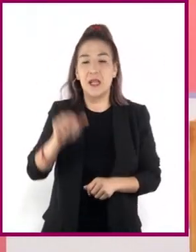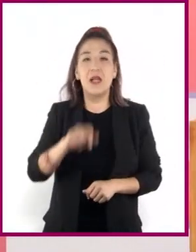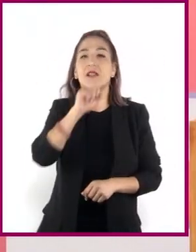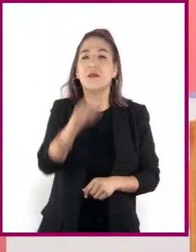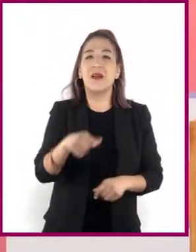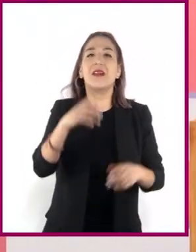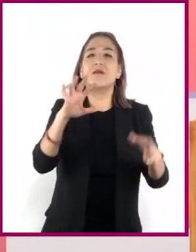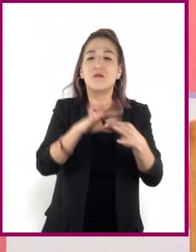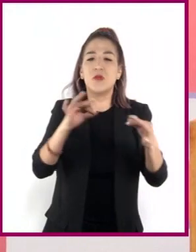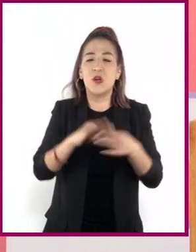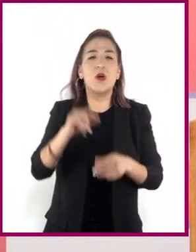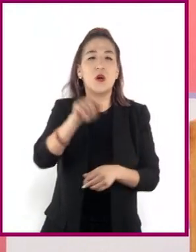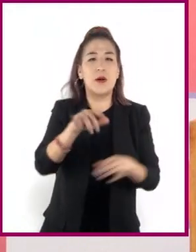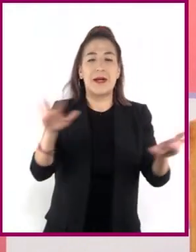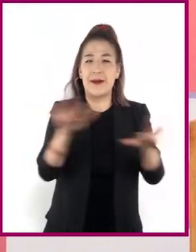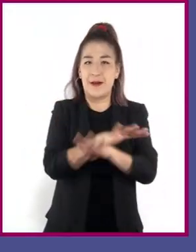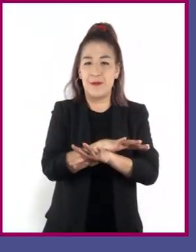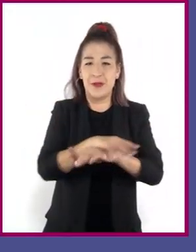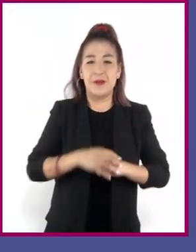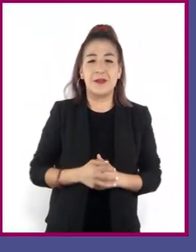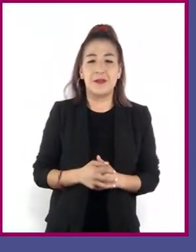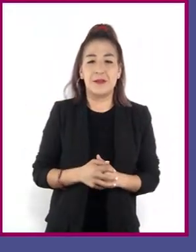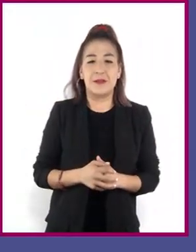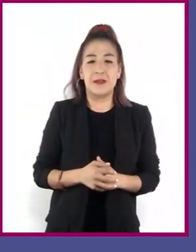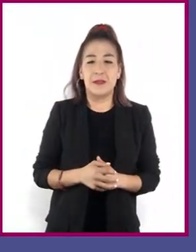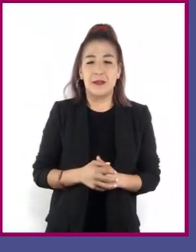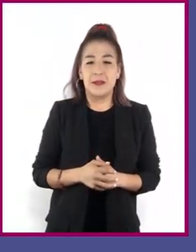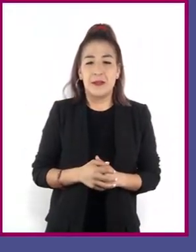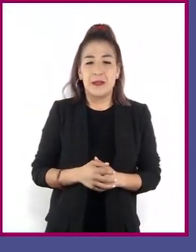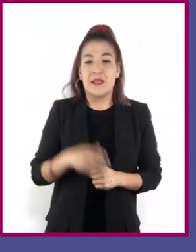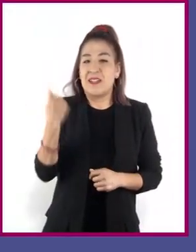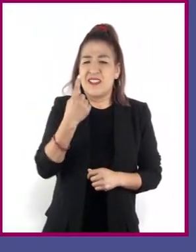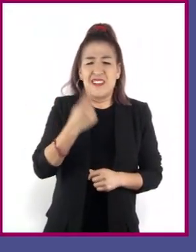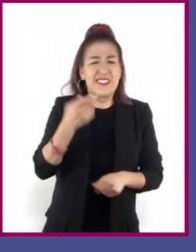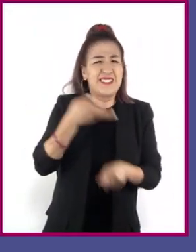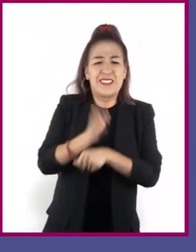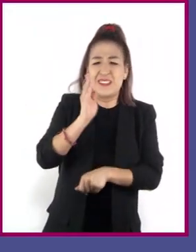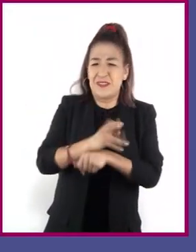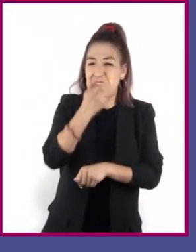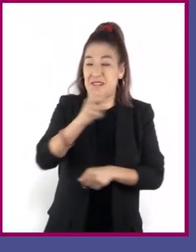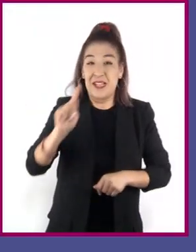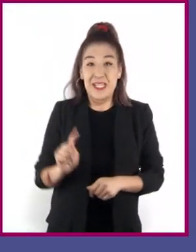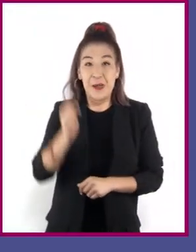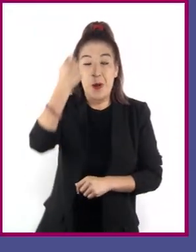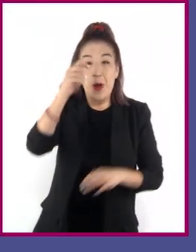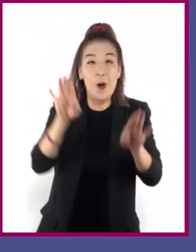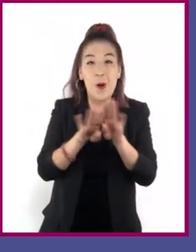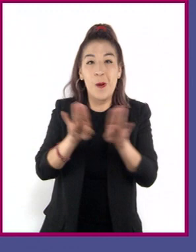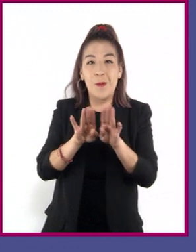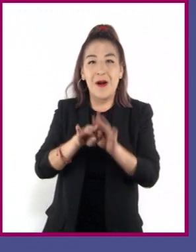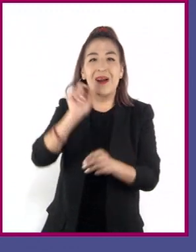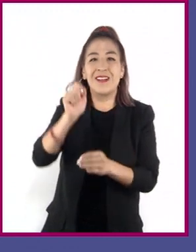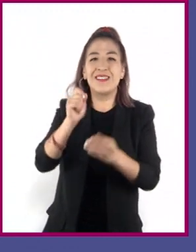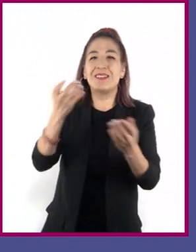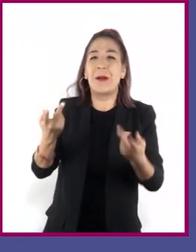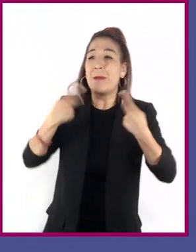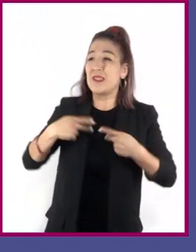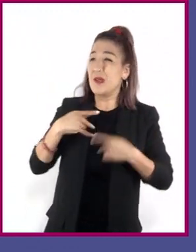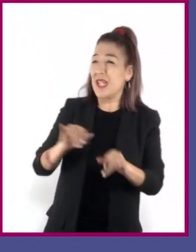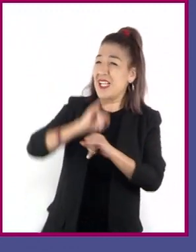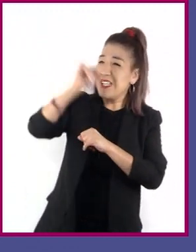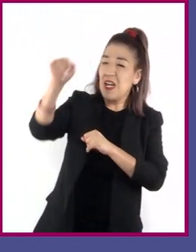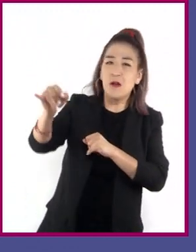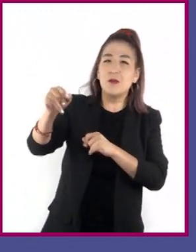una redundancia que lo así qué ironía de la tecnología mientras nos acerca a las personas más alejadas nos